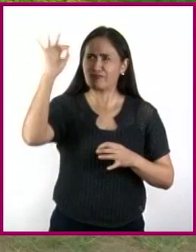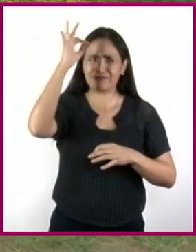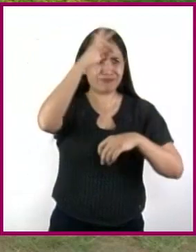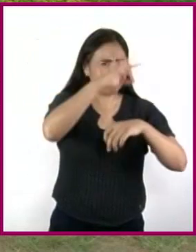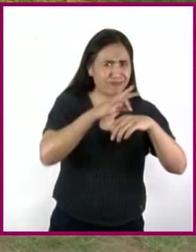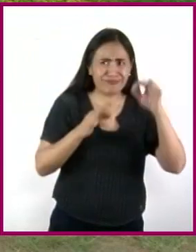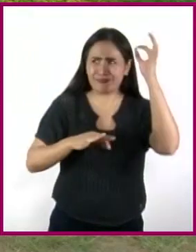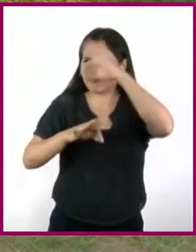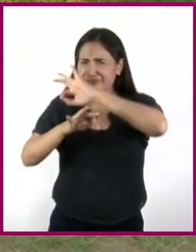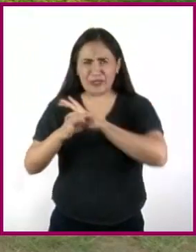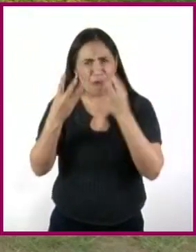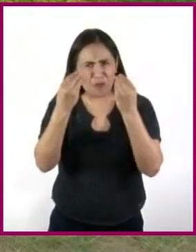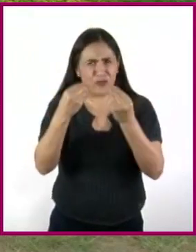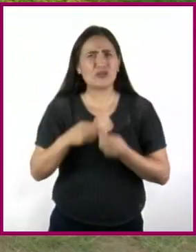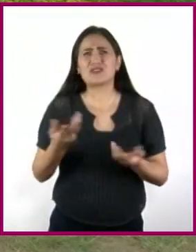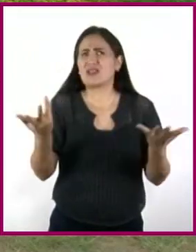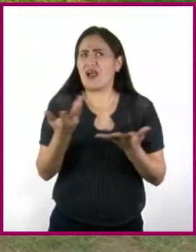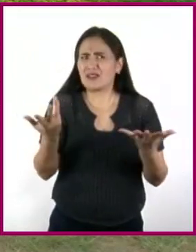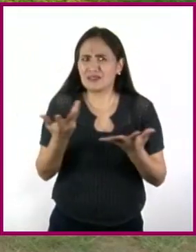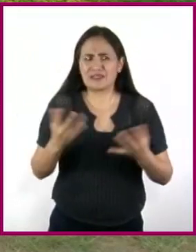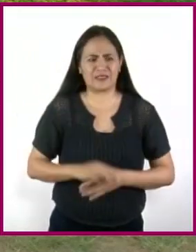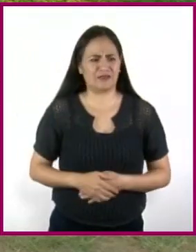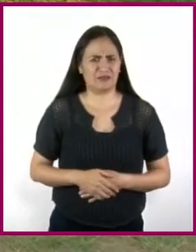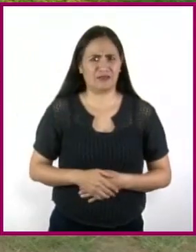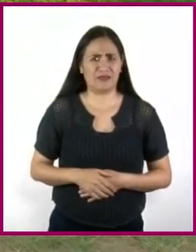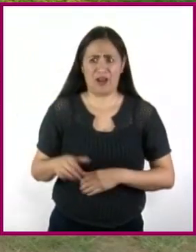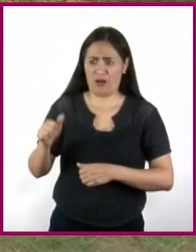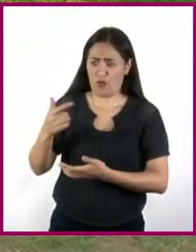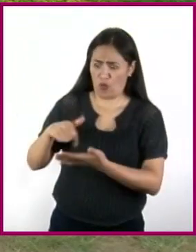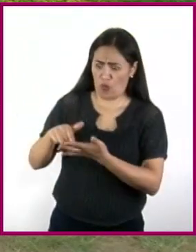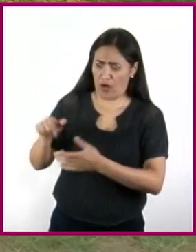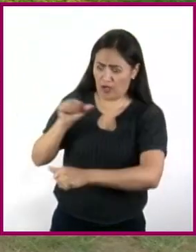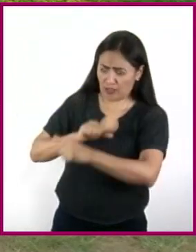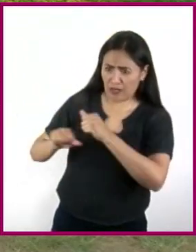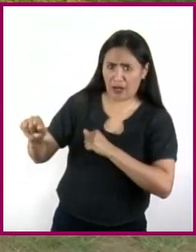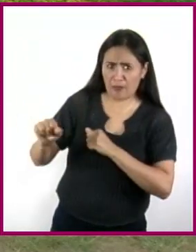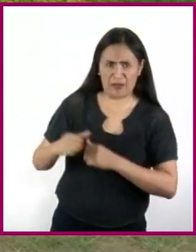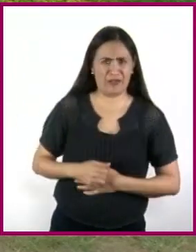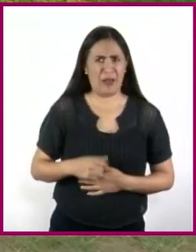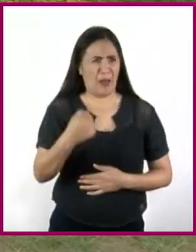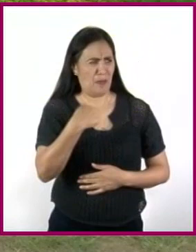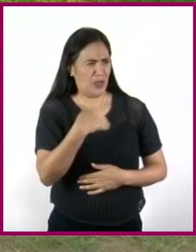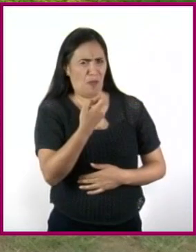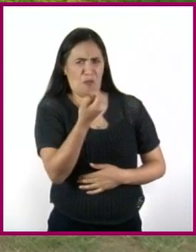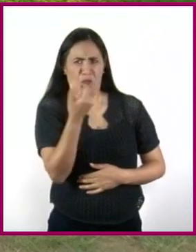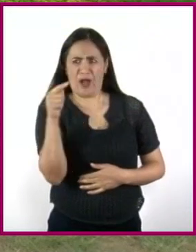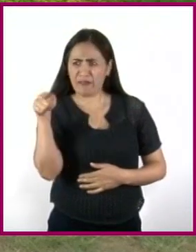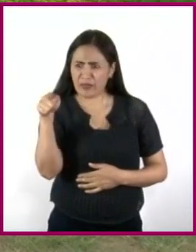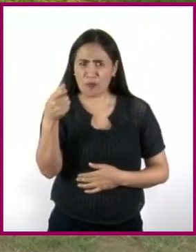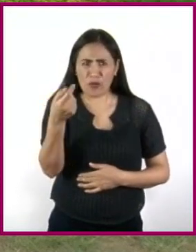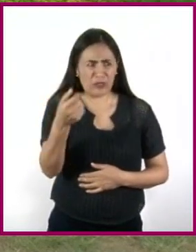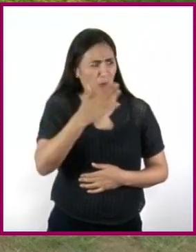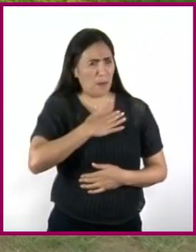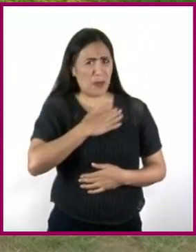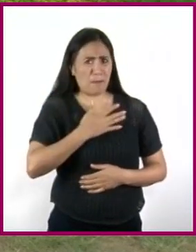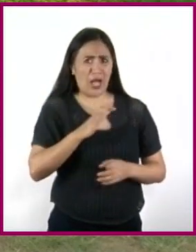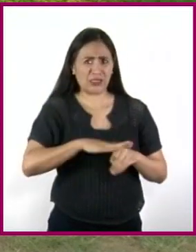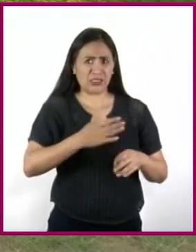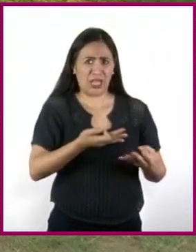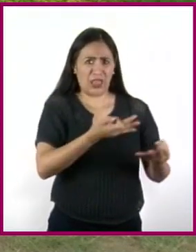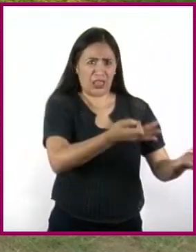hacemos? ¿Quieres que cambiemos de lugar? A ti se te acercan poco y a mí me persiguen sin parar. ¿Por qué será?